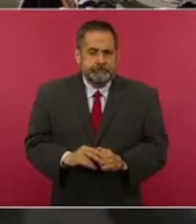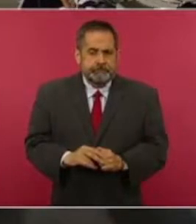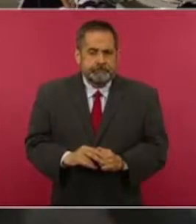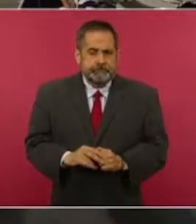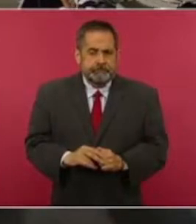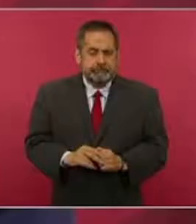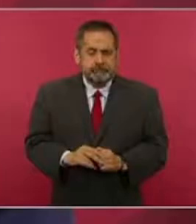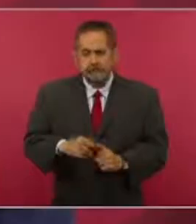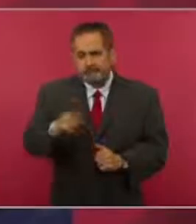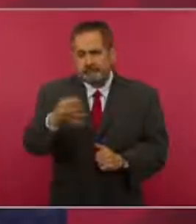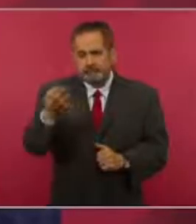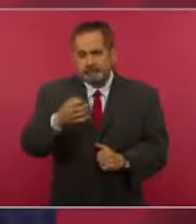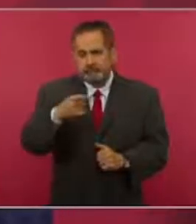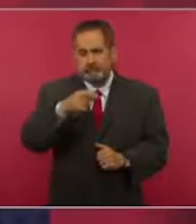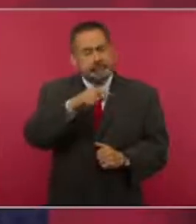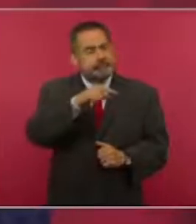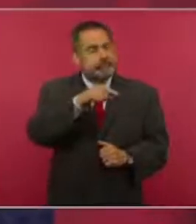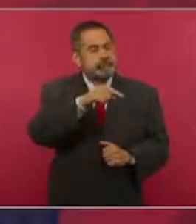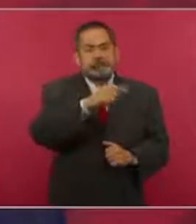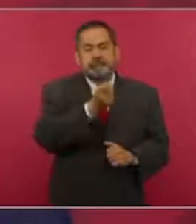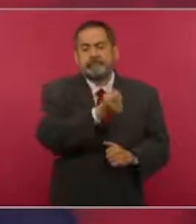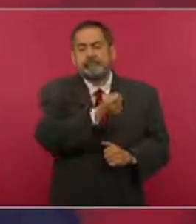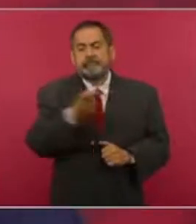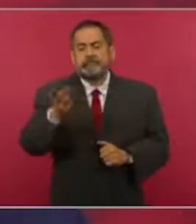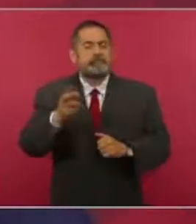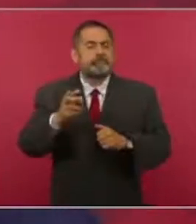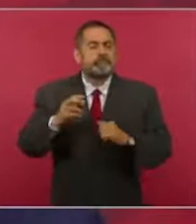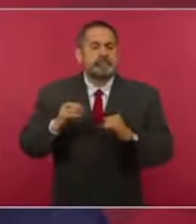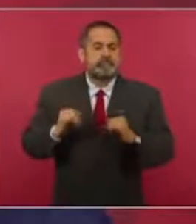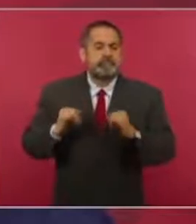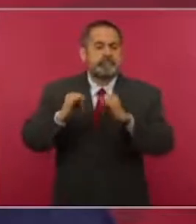fueron varias dependencias